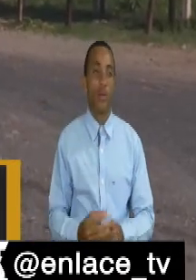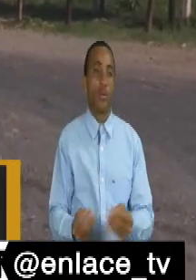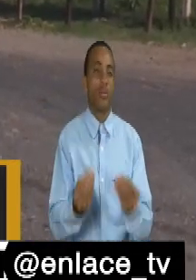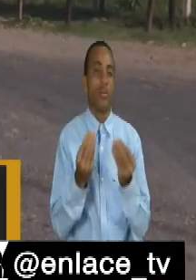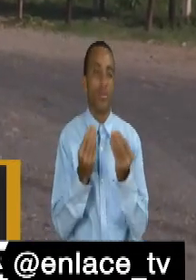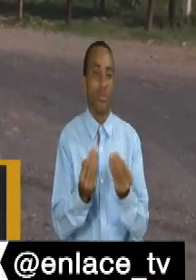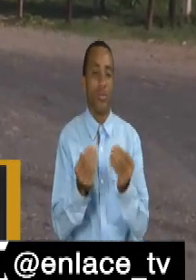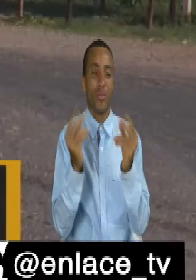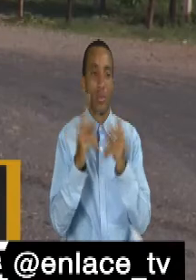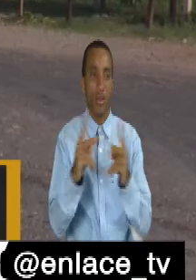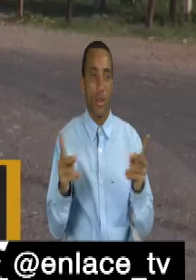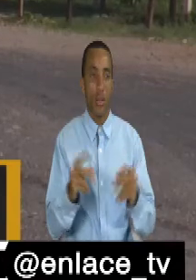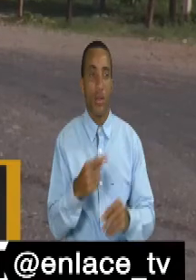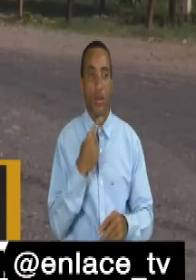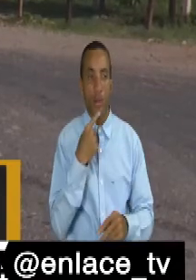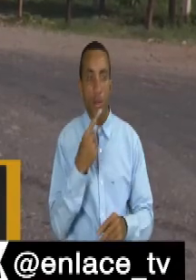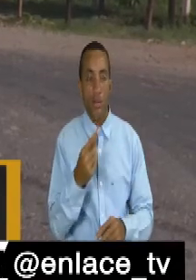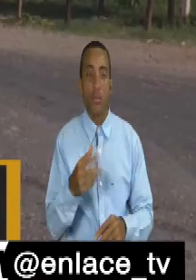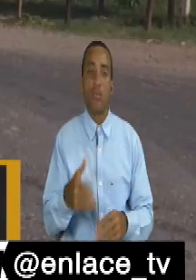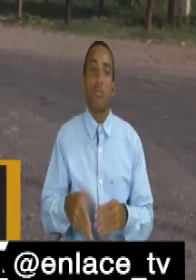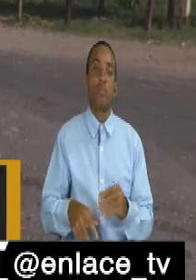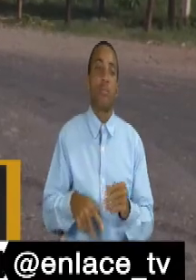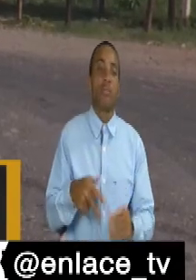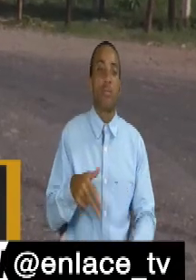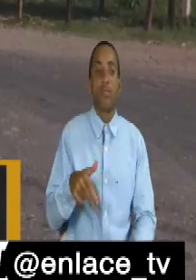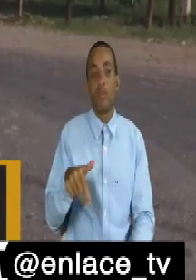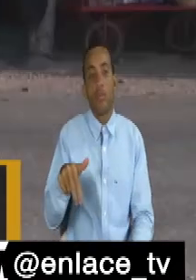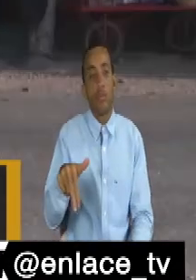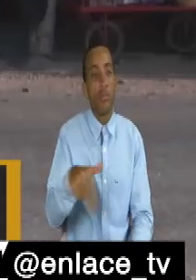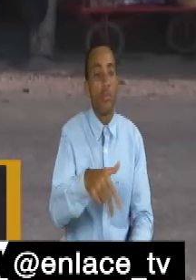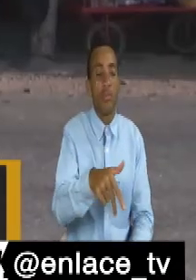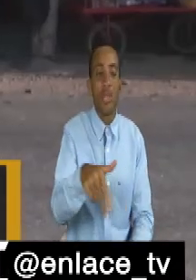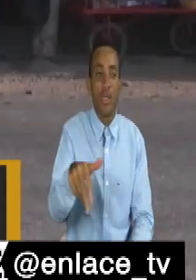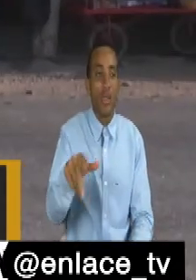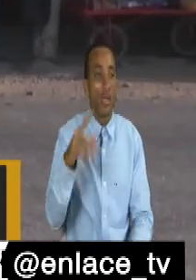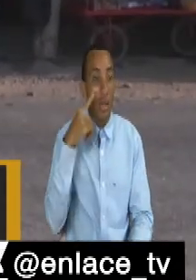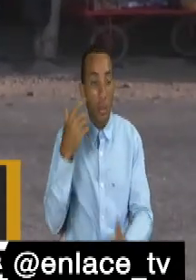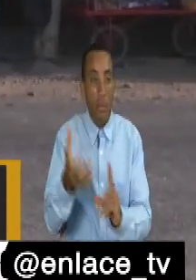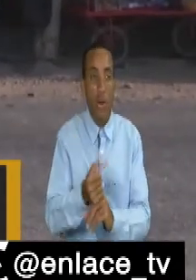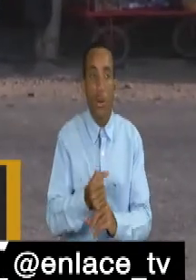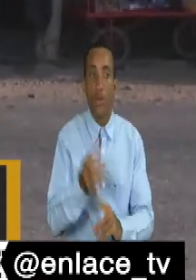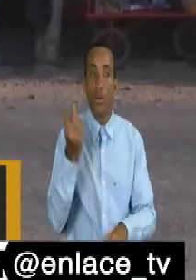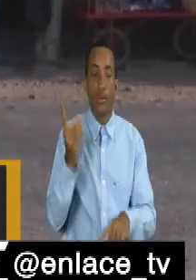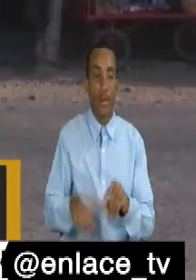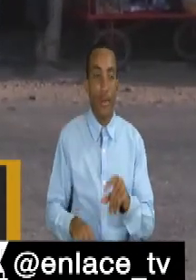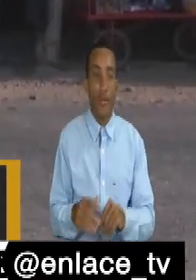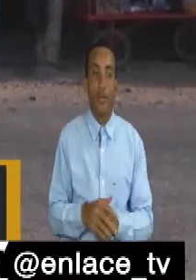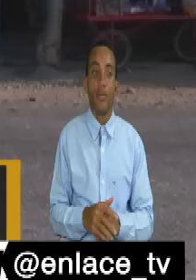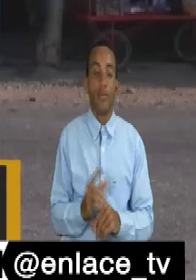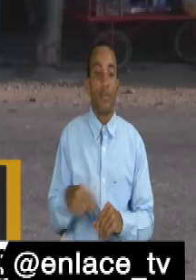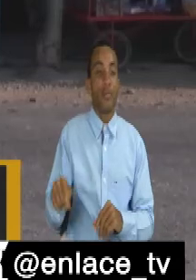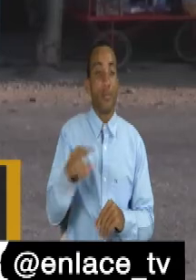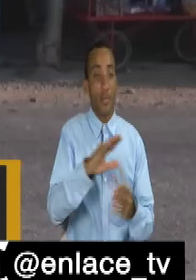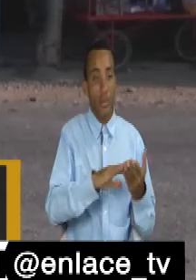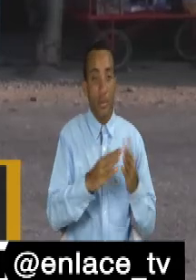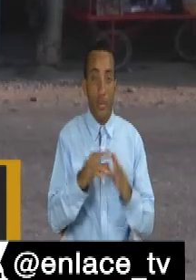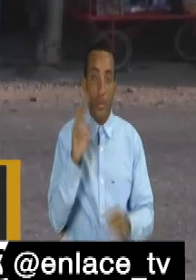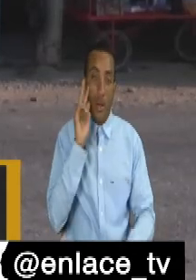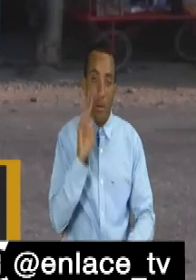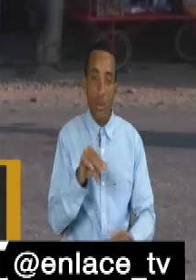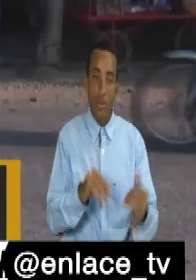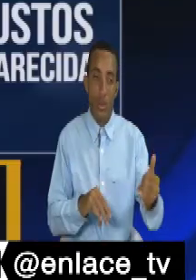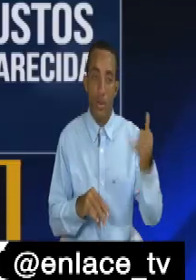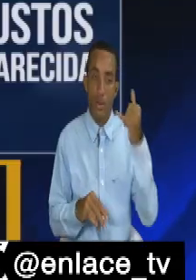que la han visto recorriendo las calles de Barranca Bermeja, pero no ha sido posible ubicarla, por lo que piden la ayuda de la comunidad si la han visto comunicarse con